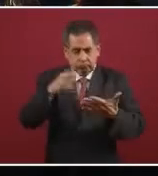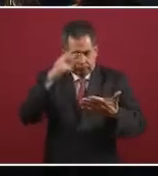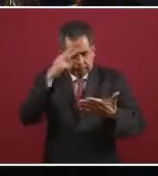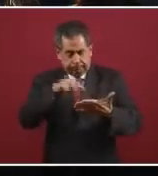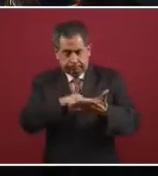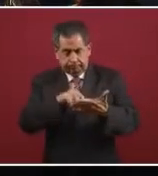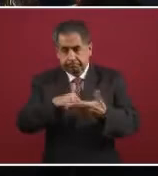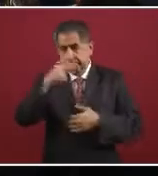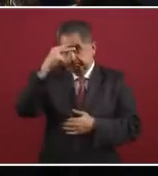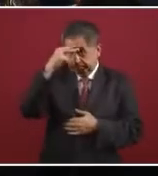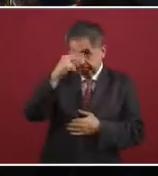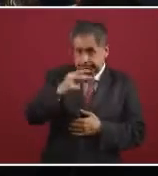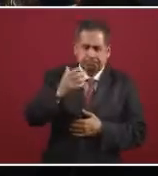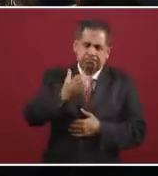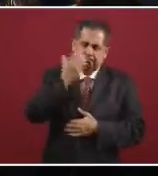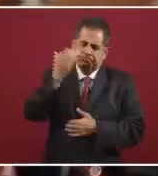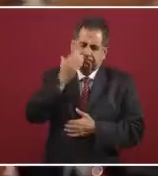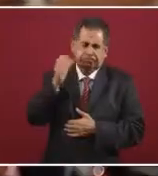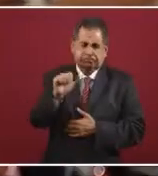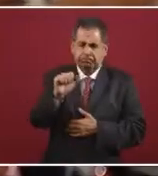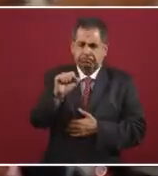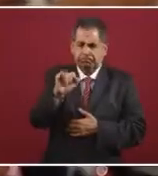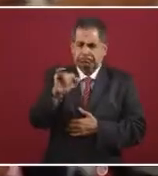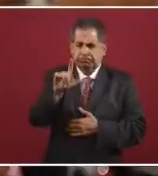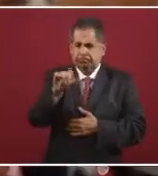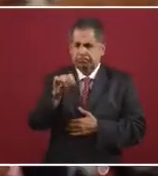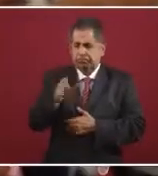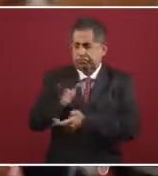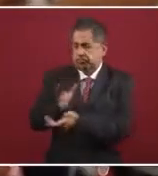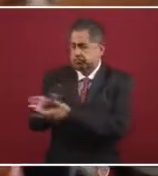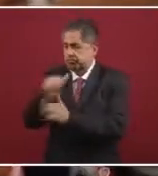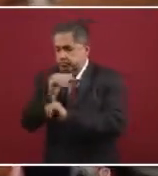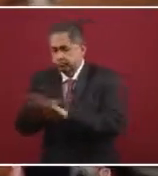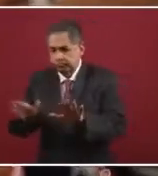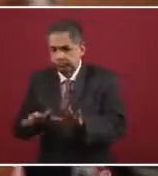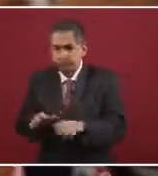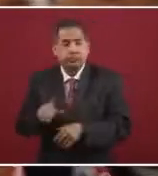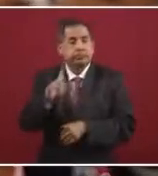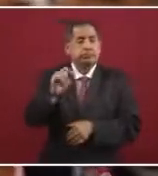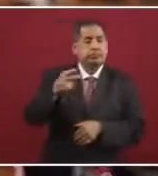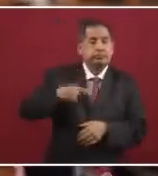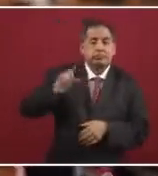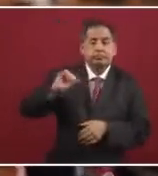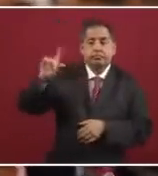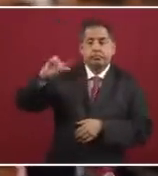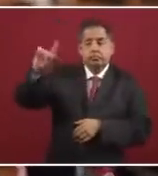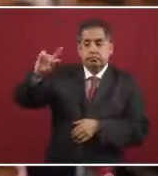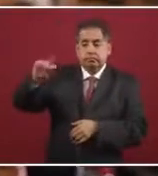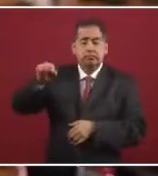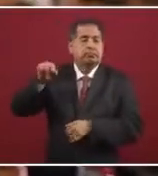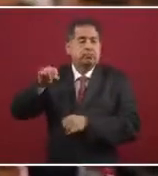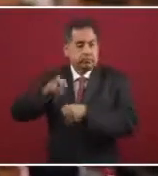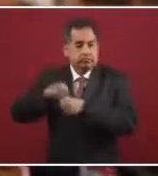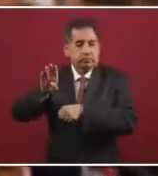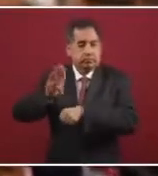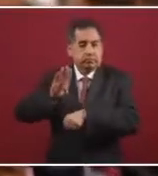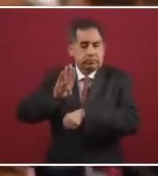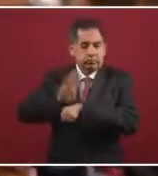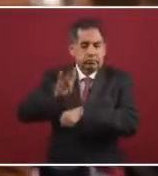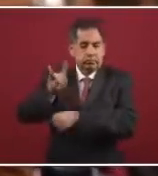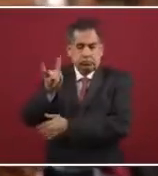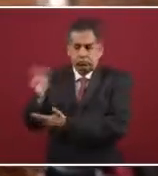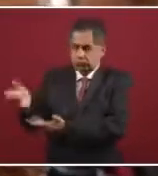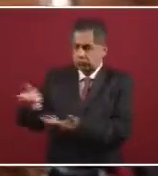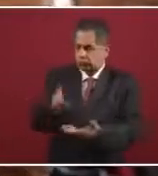México, de conformidad a su tradición de asilo y no intervención, ha recibido a 20 personalidades del Ejecutivo y Legislativo de Bolivia.